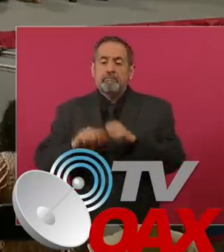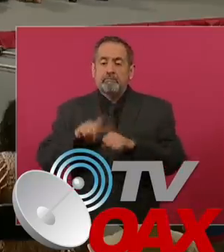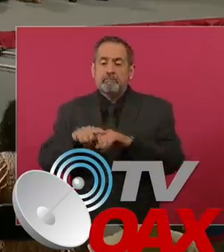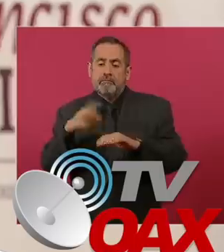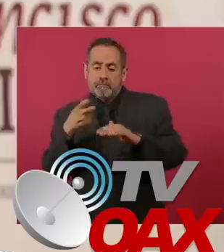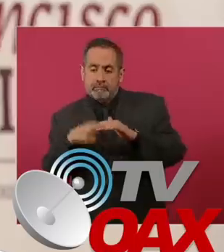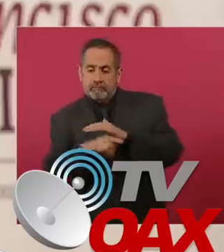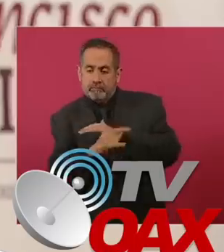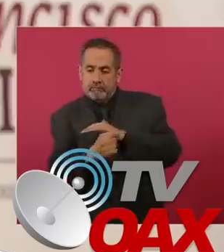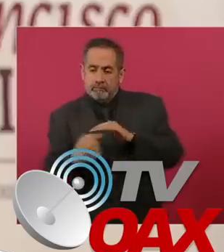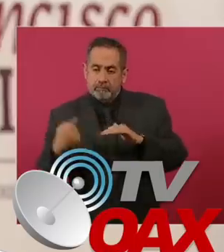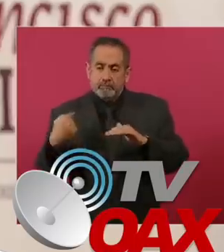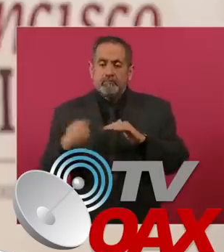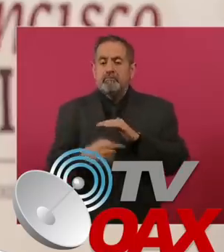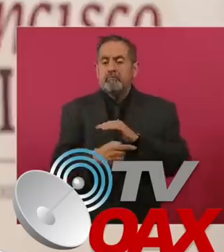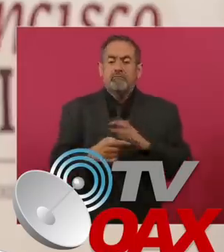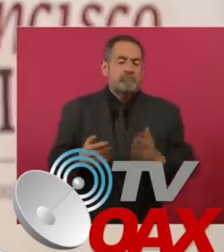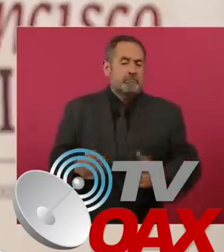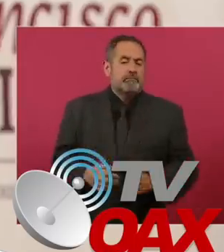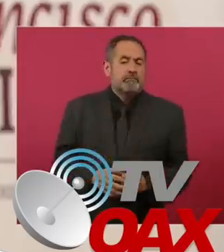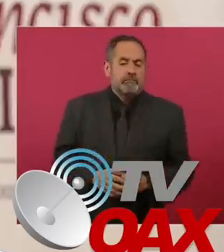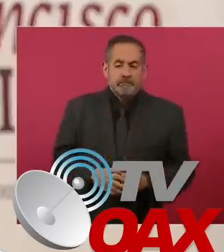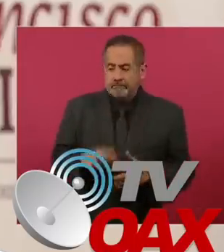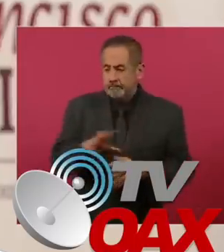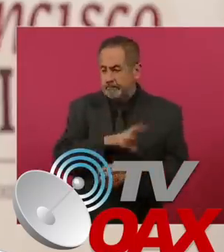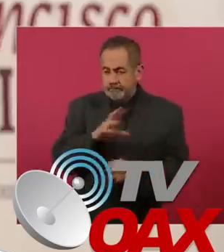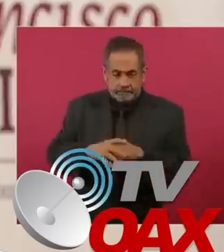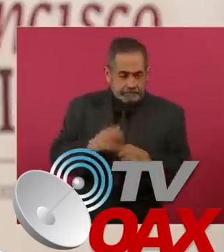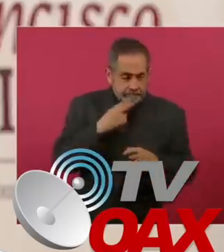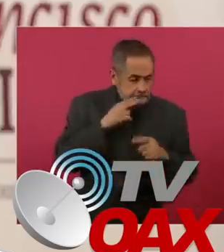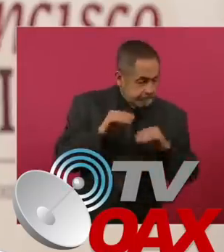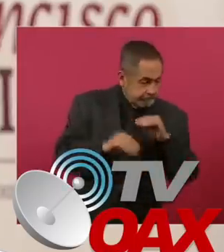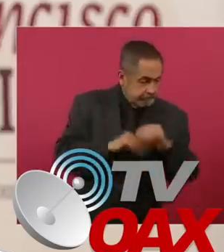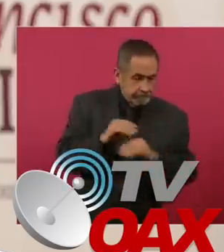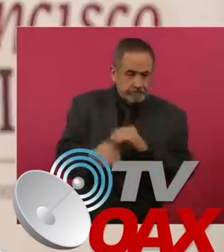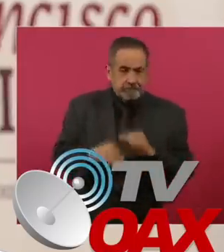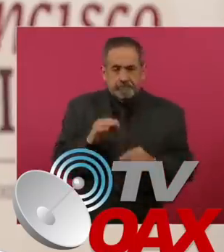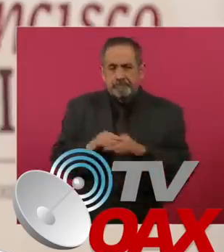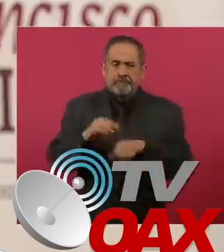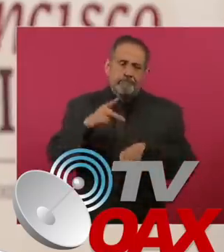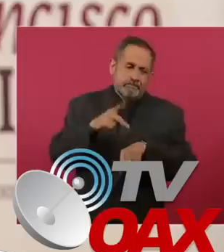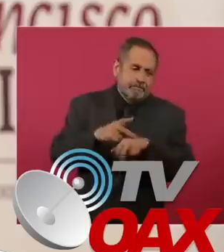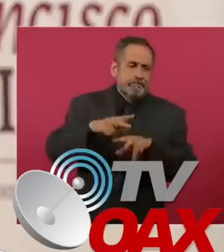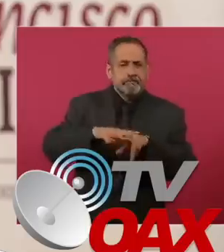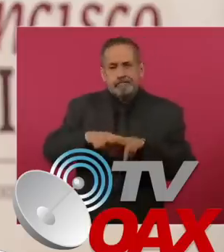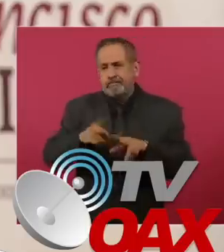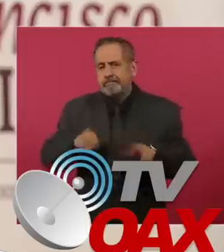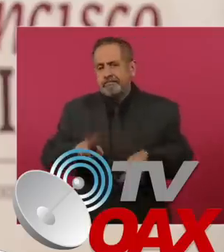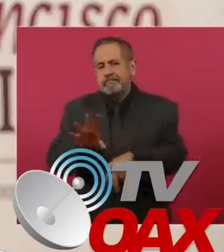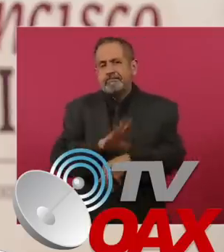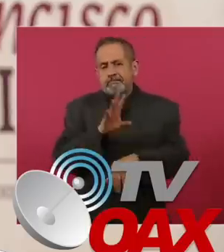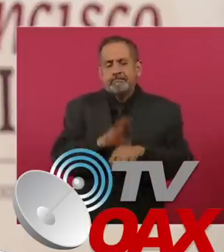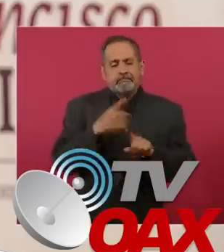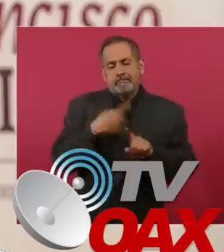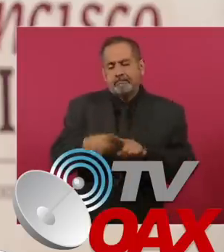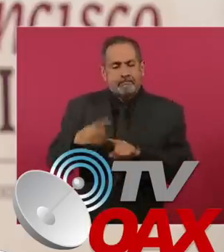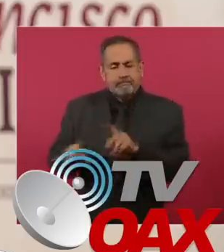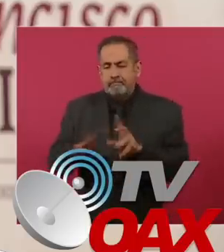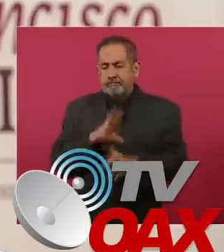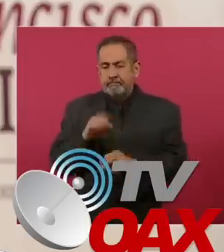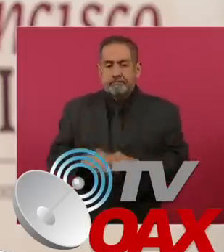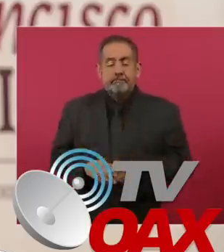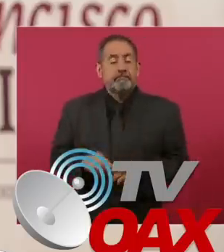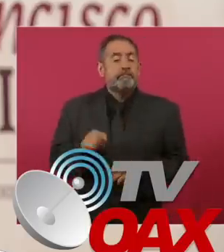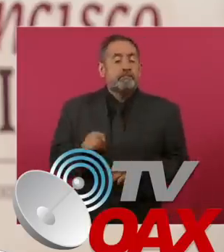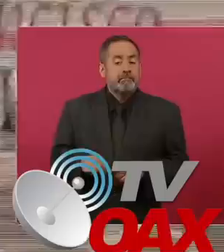balasto, el abastecimiento y acopio de los suministros estratégicos que van desde balasto, nuevamente durmiente, riel, cables de catenaria, etc. Aquí